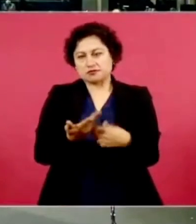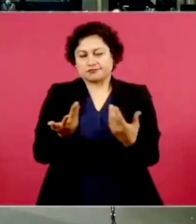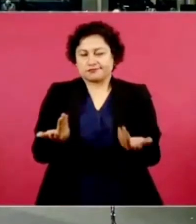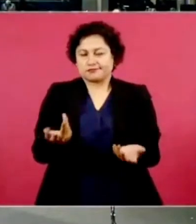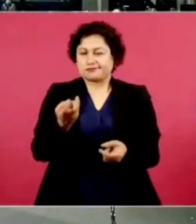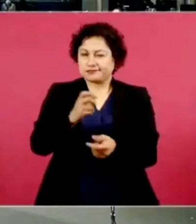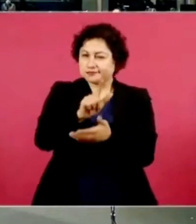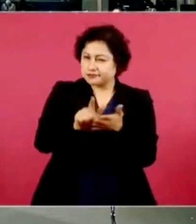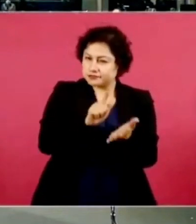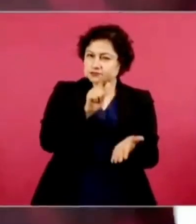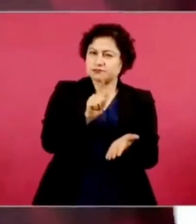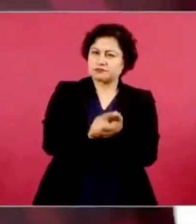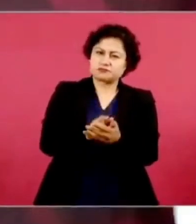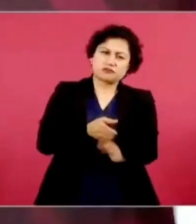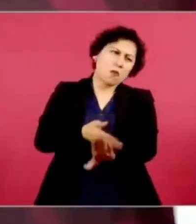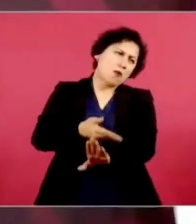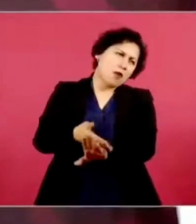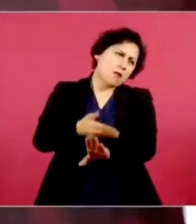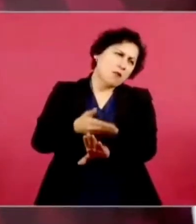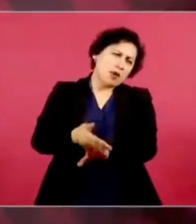Nunca se había maltratado